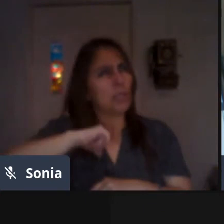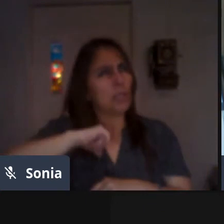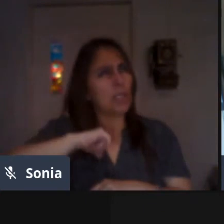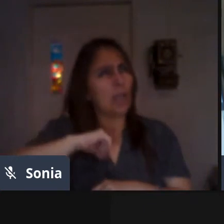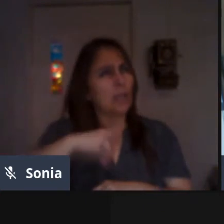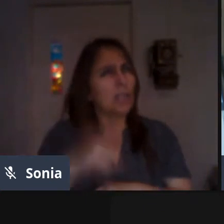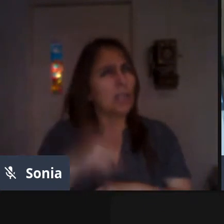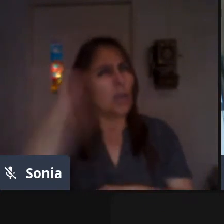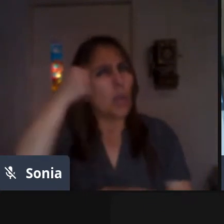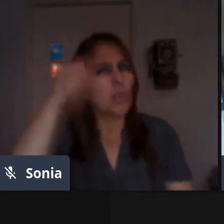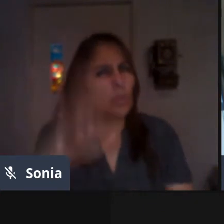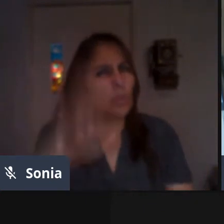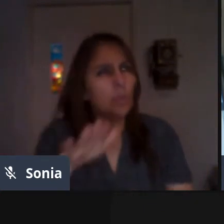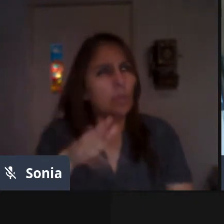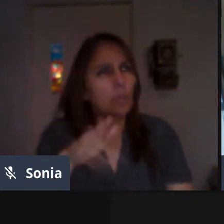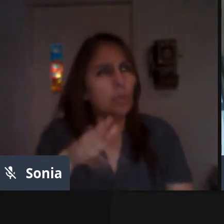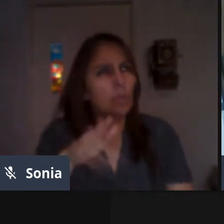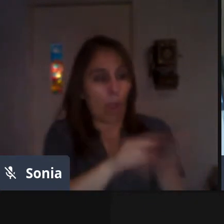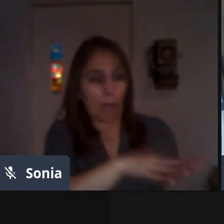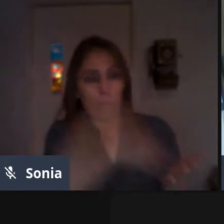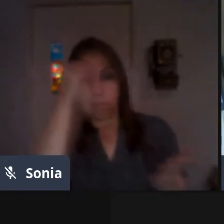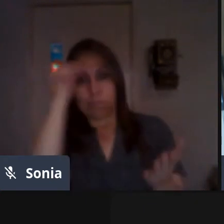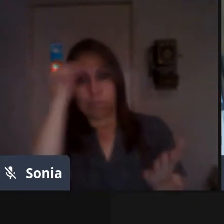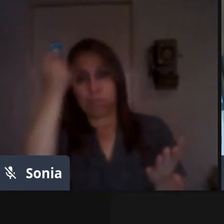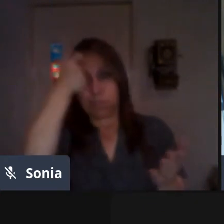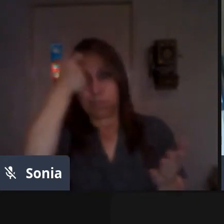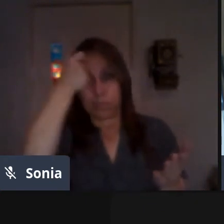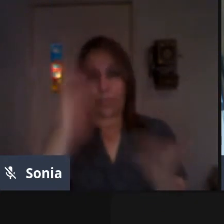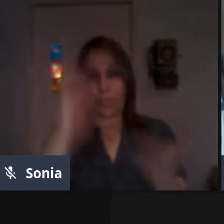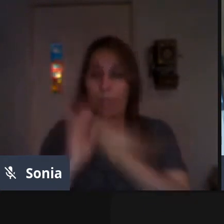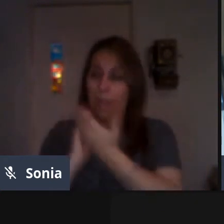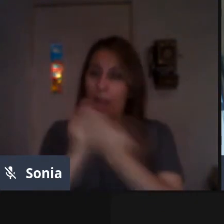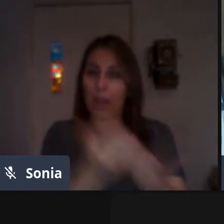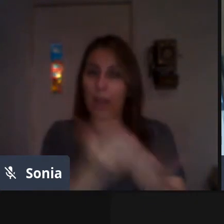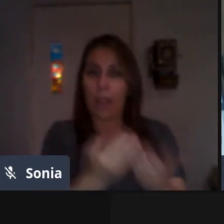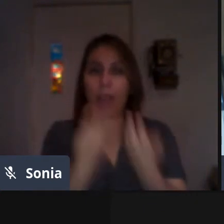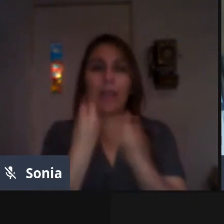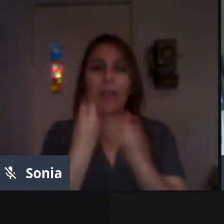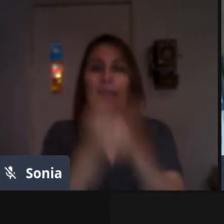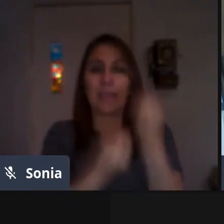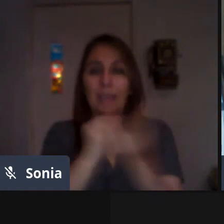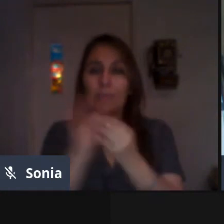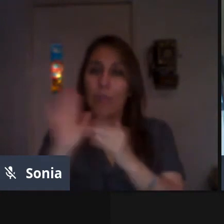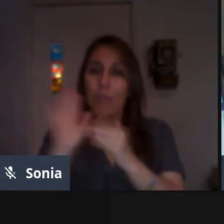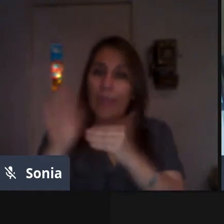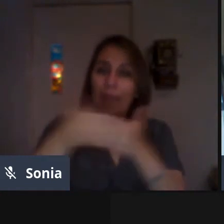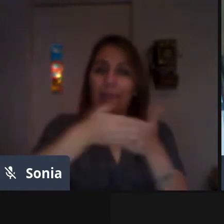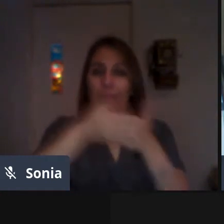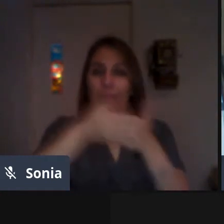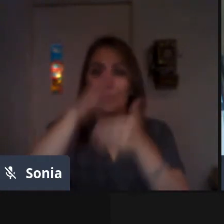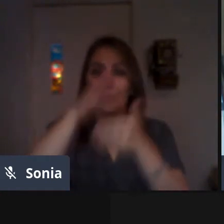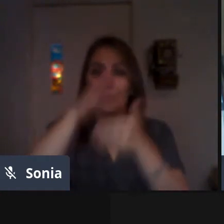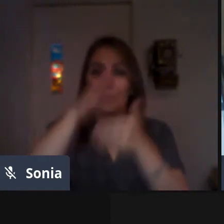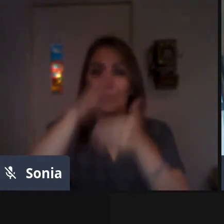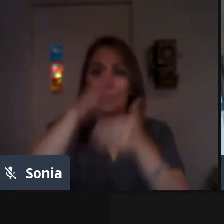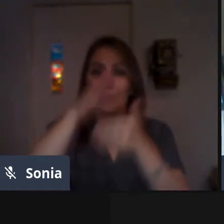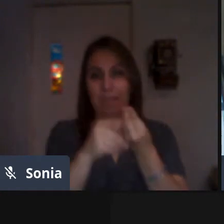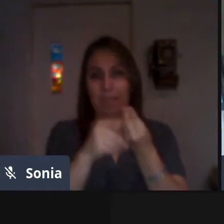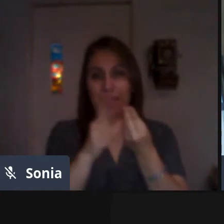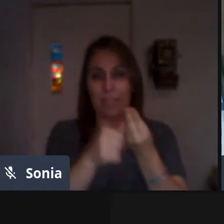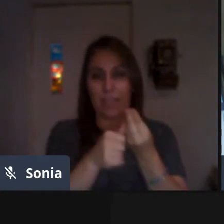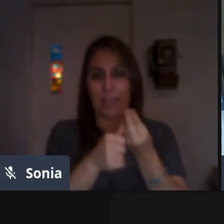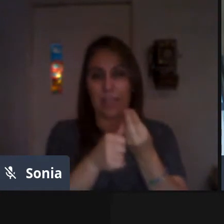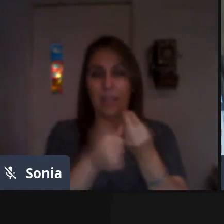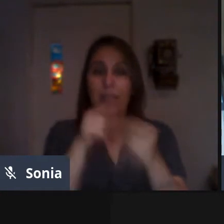ver con la literatura permite que haya una clausura estética y que sí que esa novela y ese tiempo y ese espacio pase